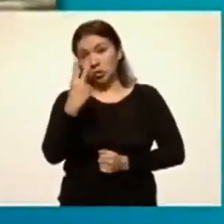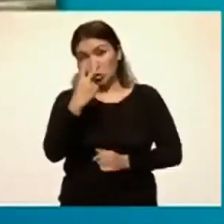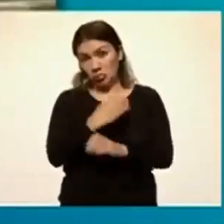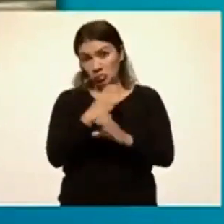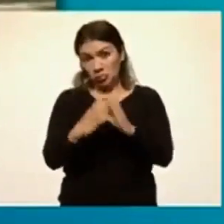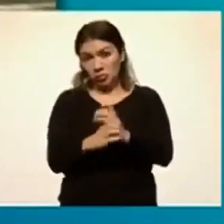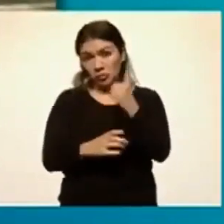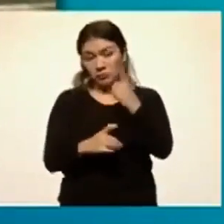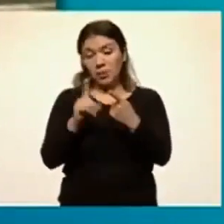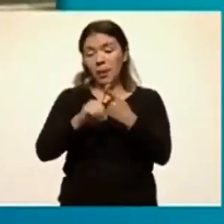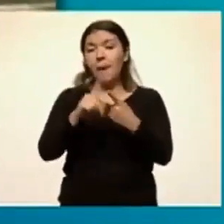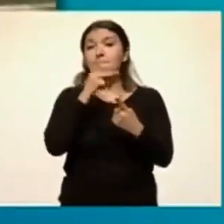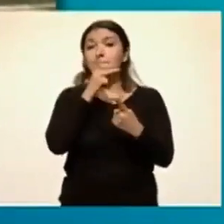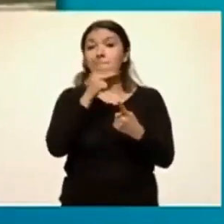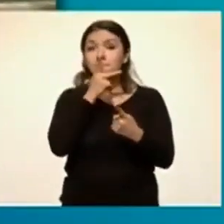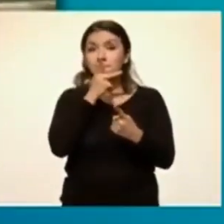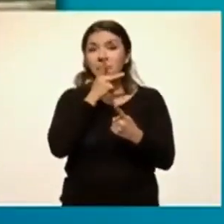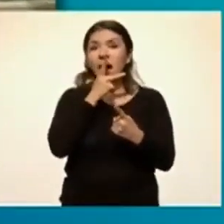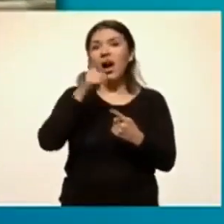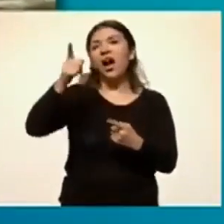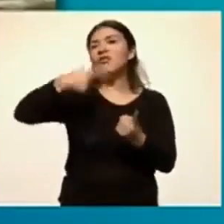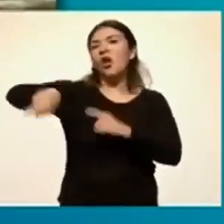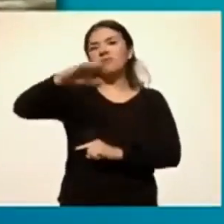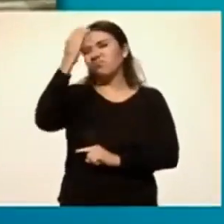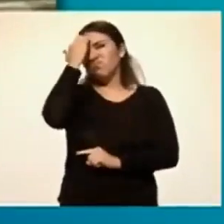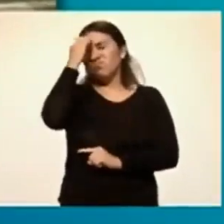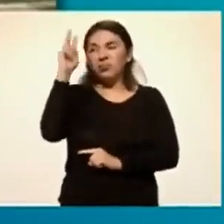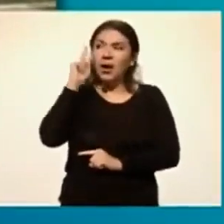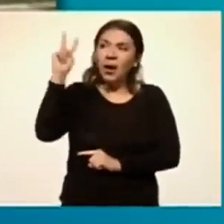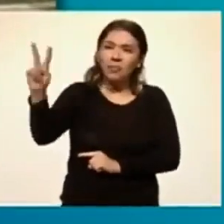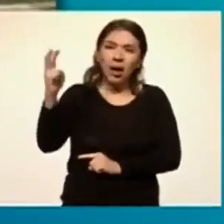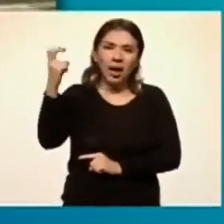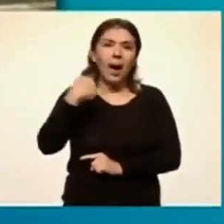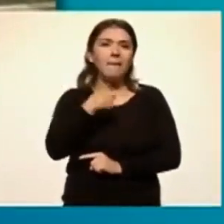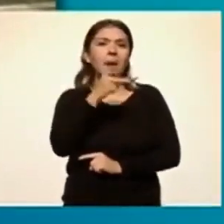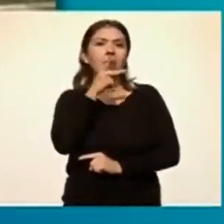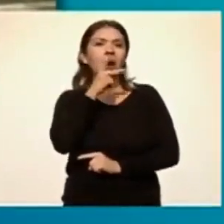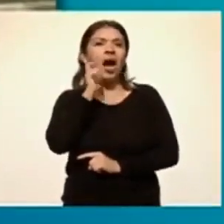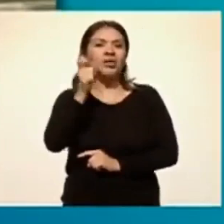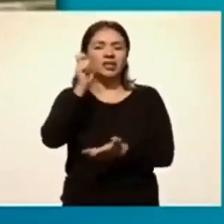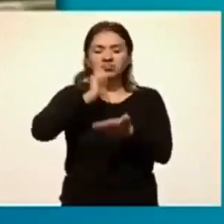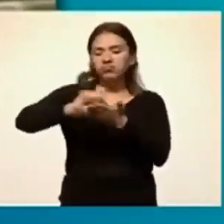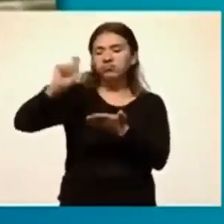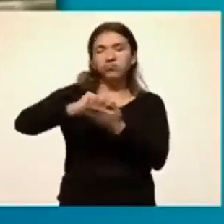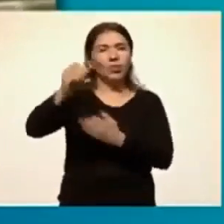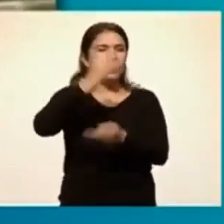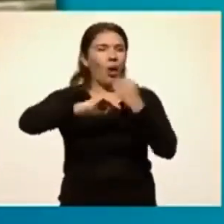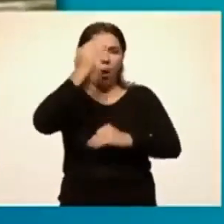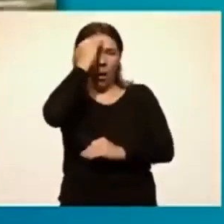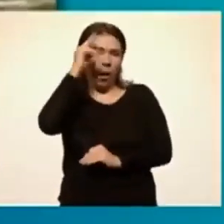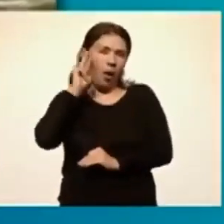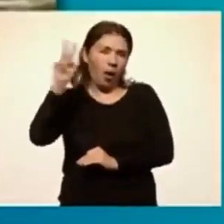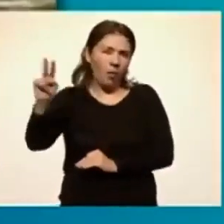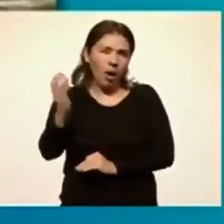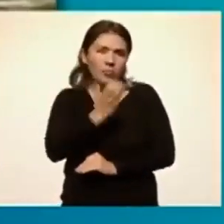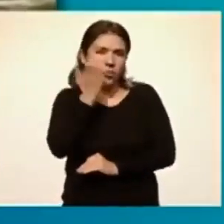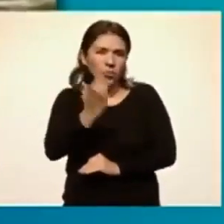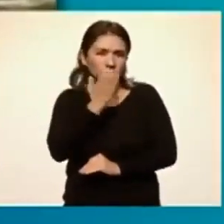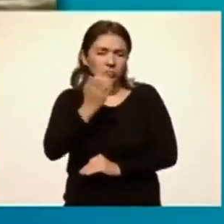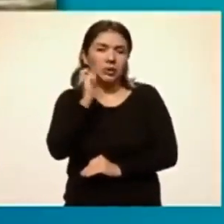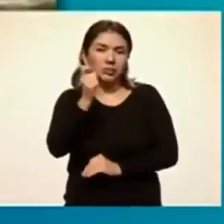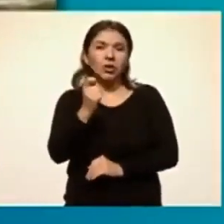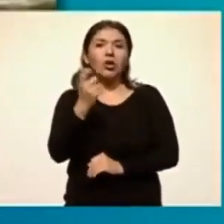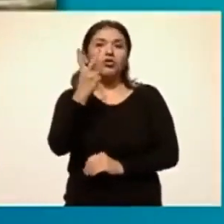cosas. Uno, el padre público, el padre conocido por todos, que es la persona, el escritor que todo el mundo conoce, que son